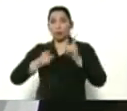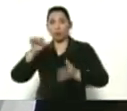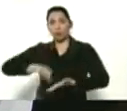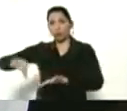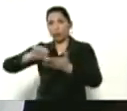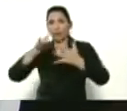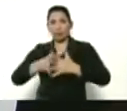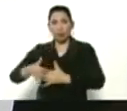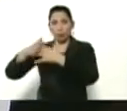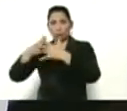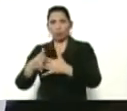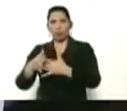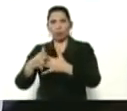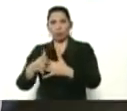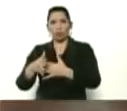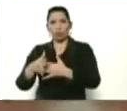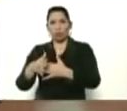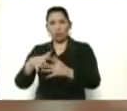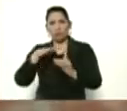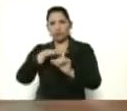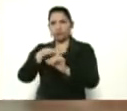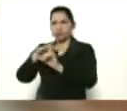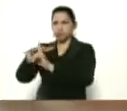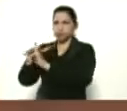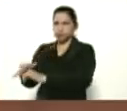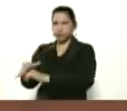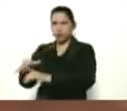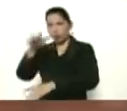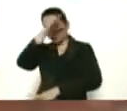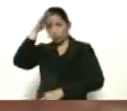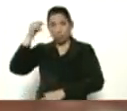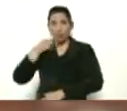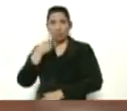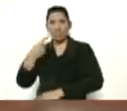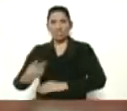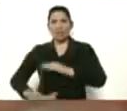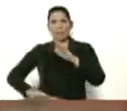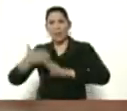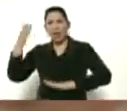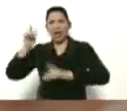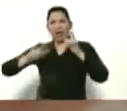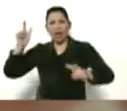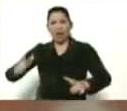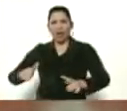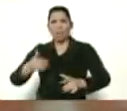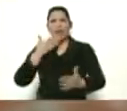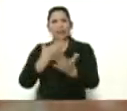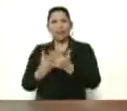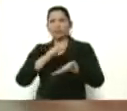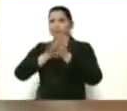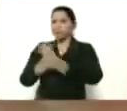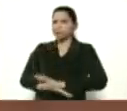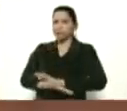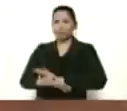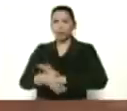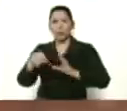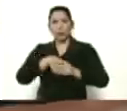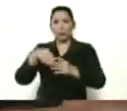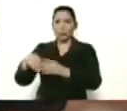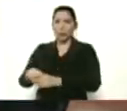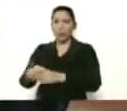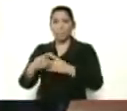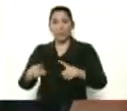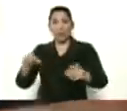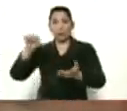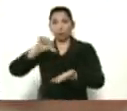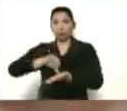Estados Unidos, inducidos, incitados por Donald Trump, que le dice a la gente salga a la calle a pedir que se acabe la cuarentena. Pues en